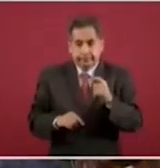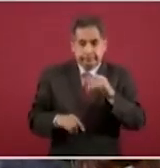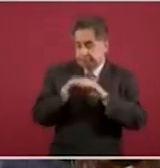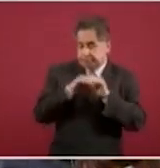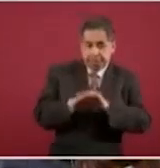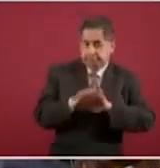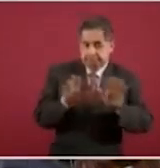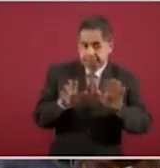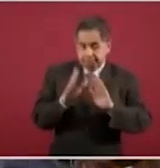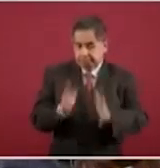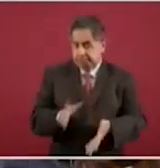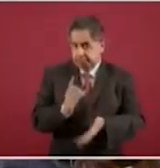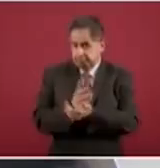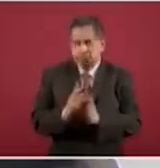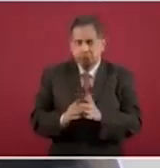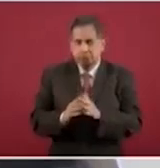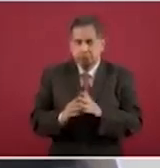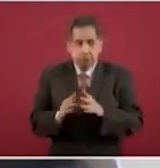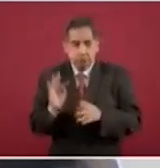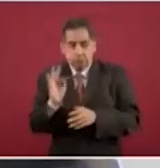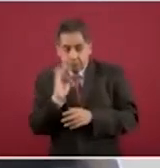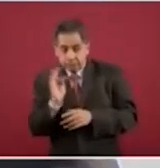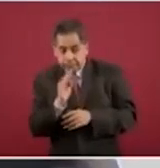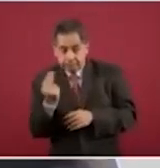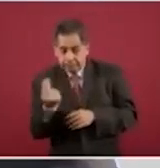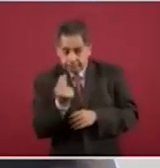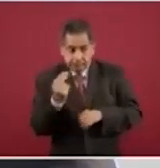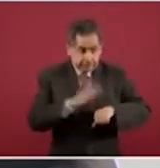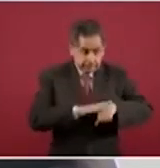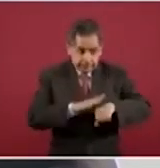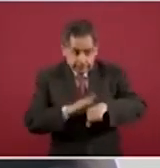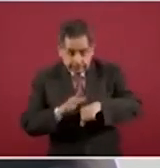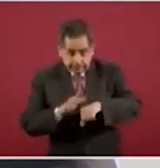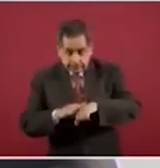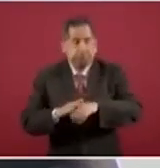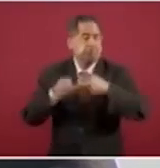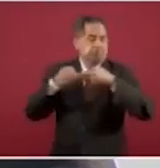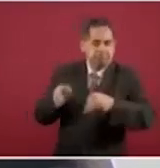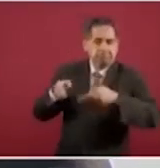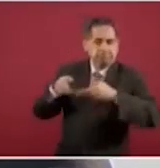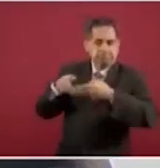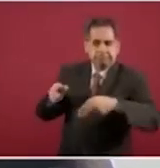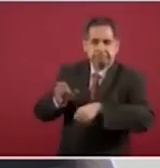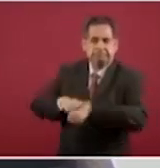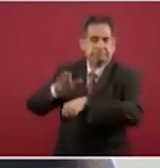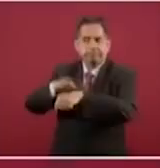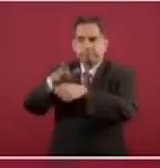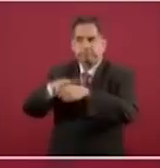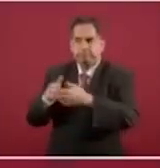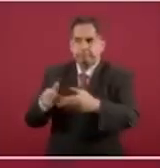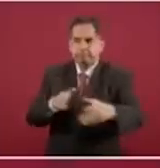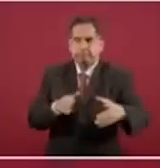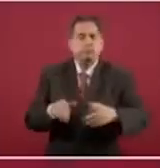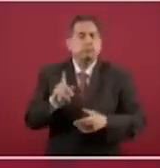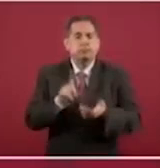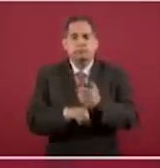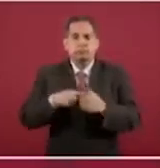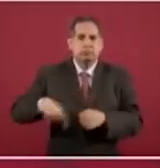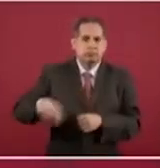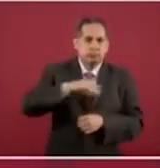cerrada si va siendo absolutamente indispensable abrir más centros se abrirán más teníamos